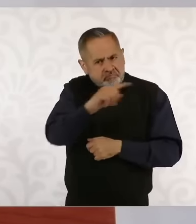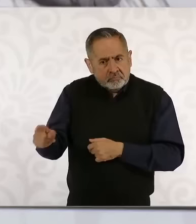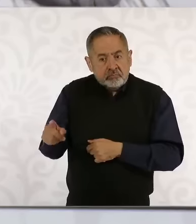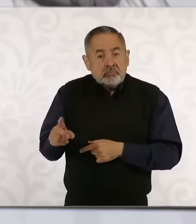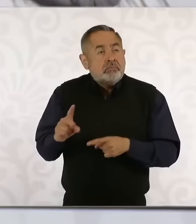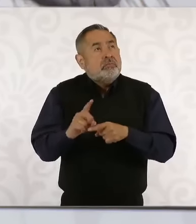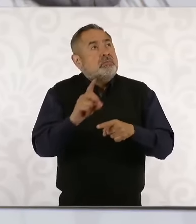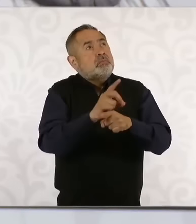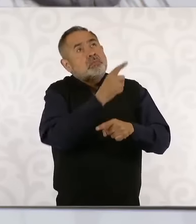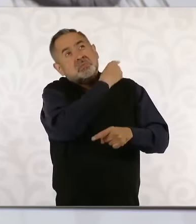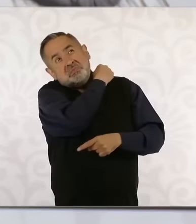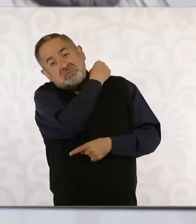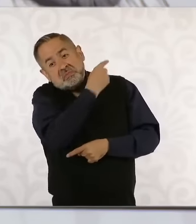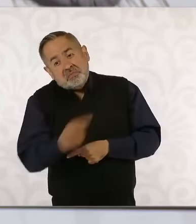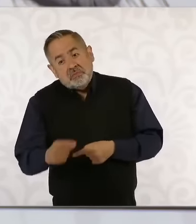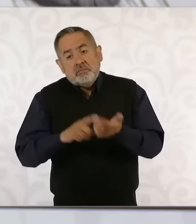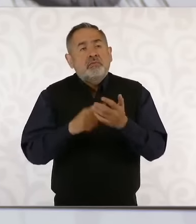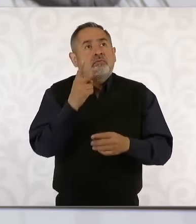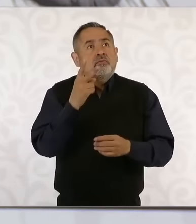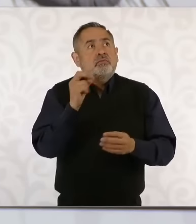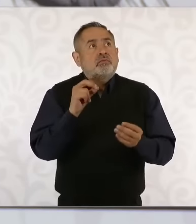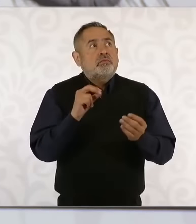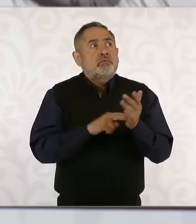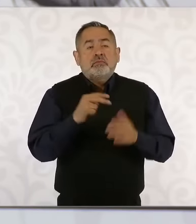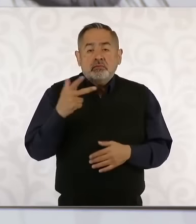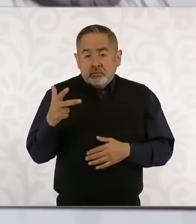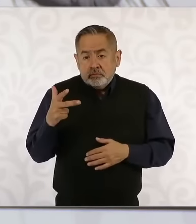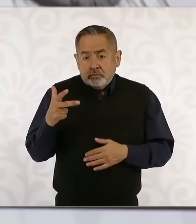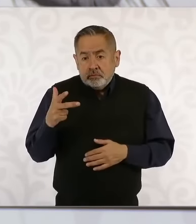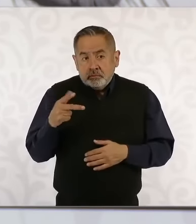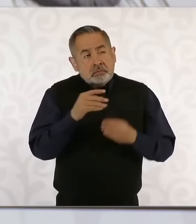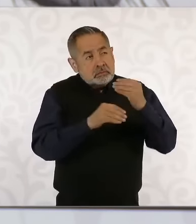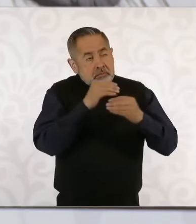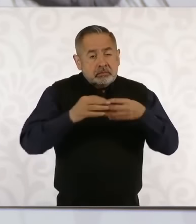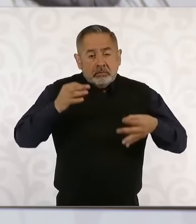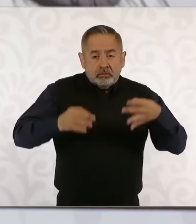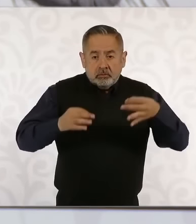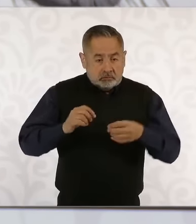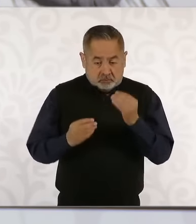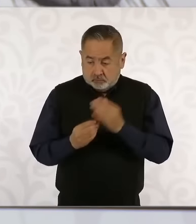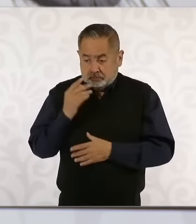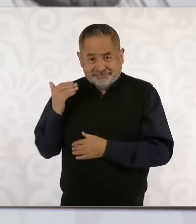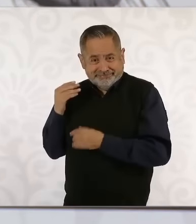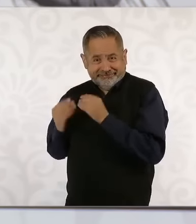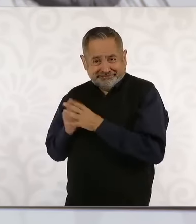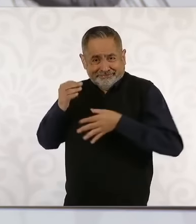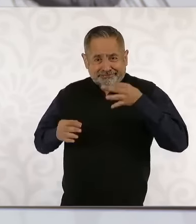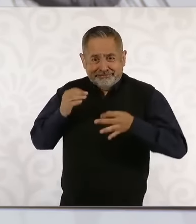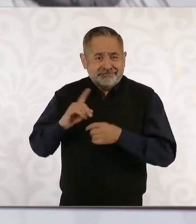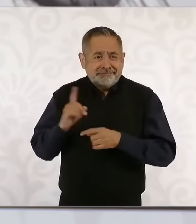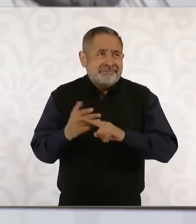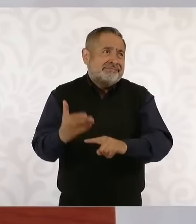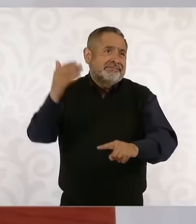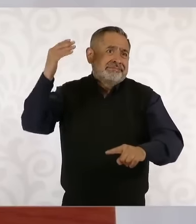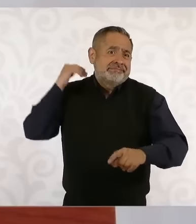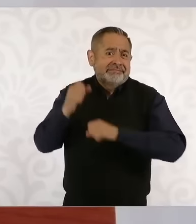vienen desde el 2008. Esto es muy importante, pues no son litigios nuevos, son litigios que vienen